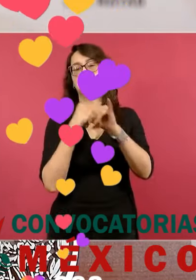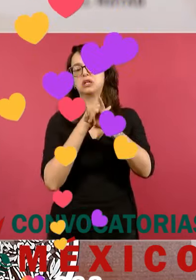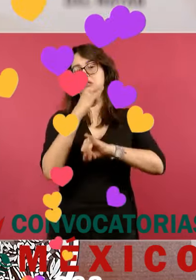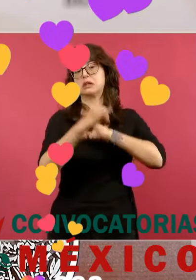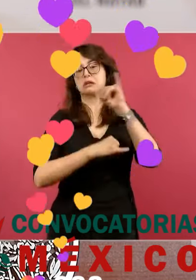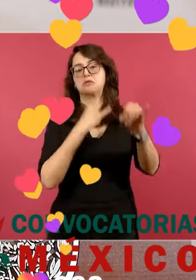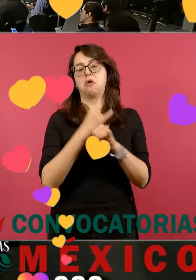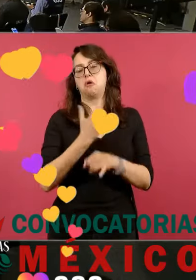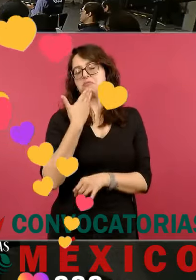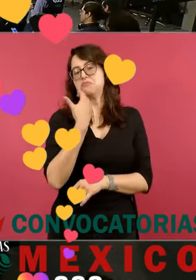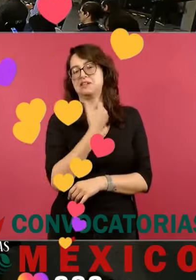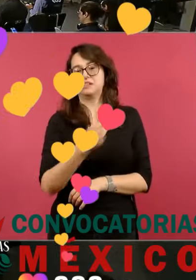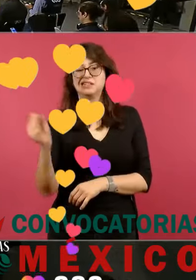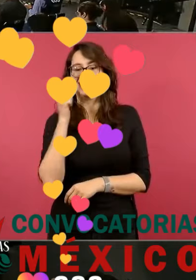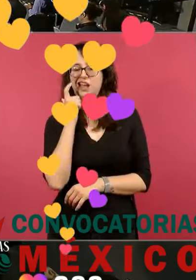mercenario,